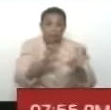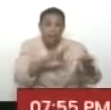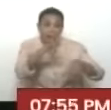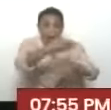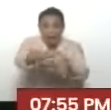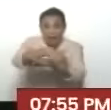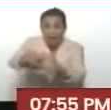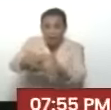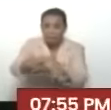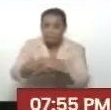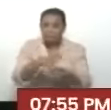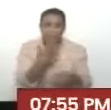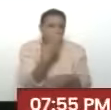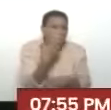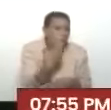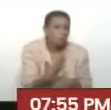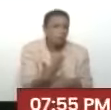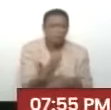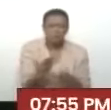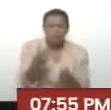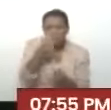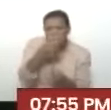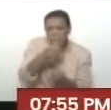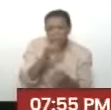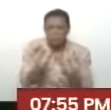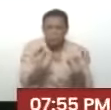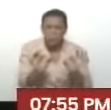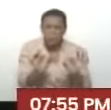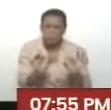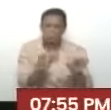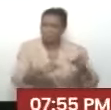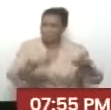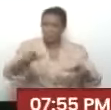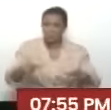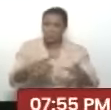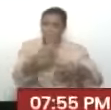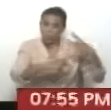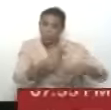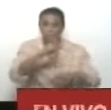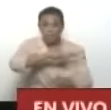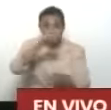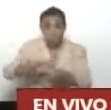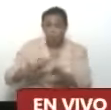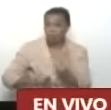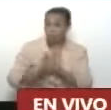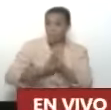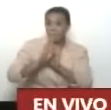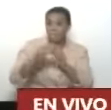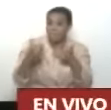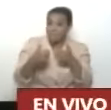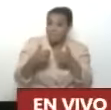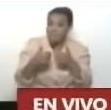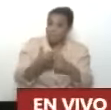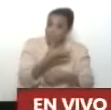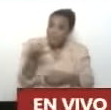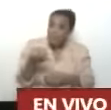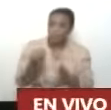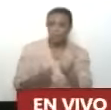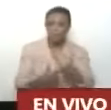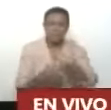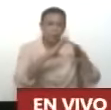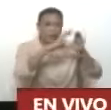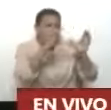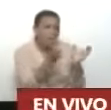en la calle. Yo siempre he hablado de eso. La calidad de los productores nacionales que se va elevando. La presentación,